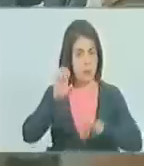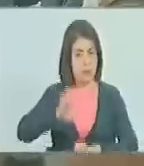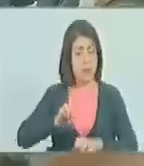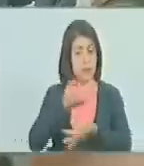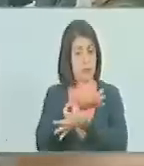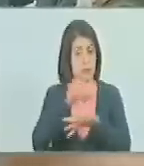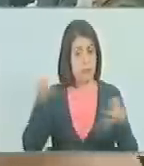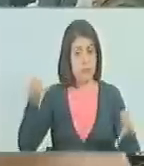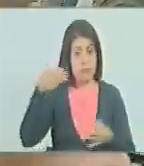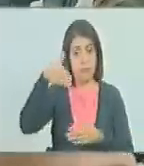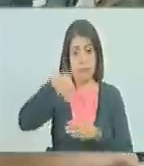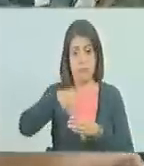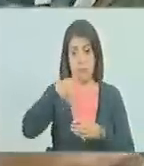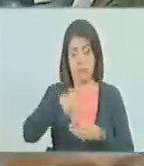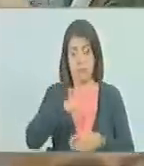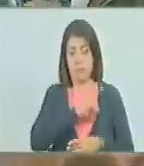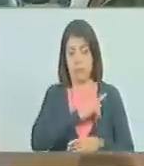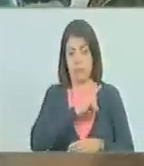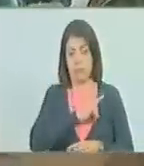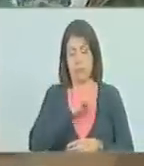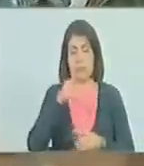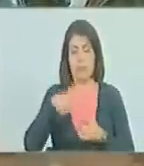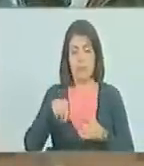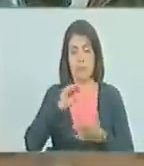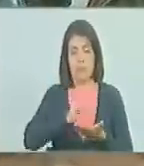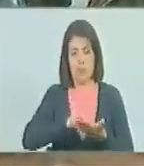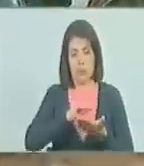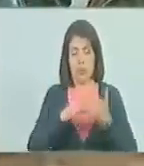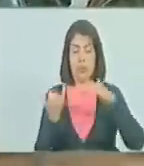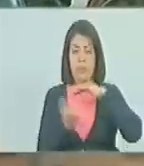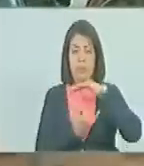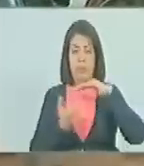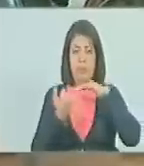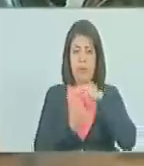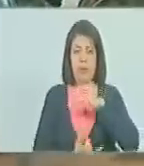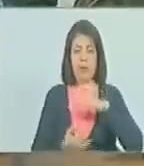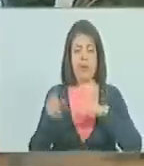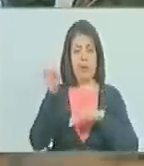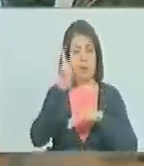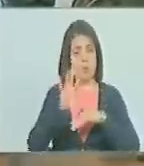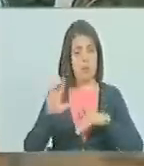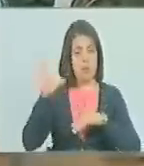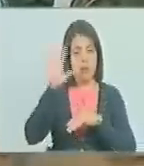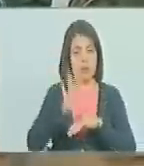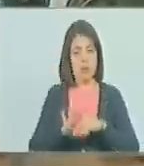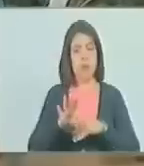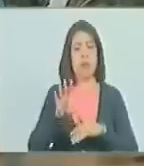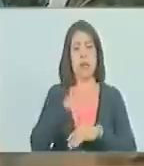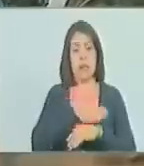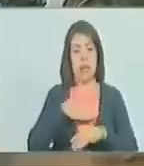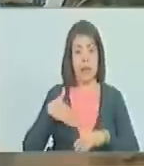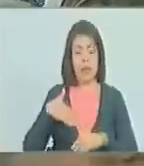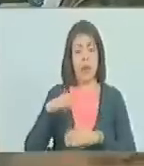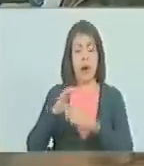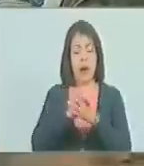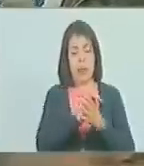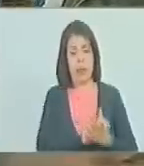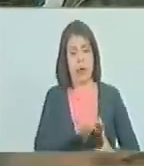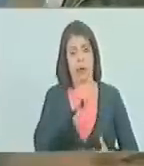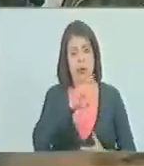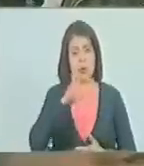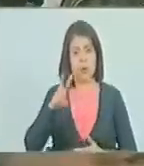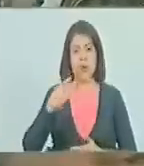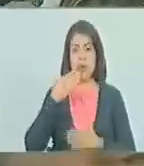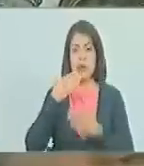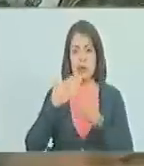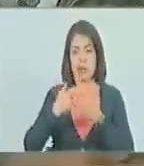el éxito de los universitarios es el éxito de la reinstitucionalización de Venezuela. Y queridos colegas, a nombre de la UCB, gracias.